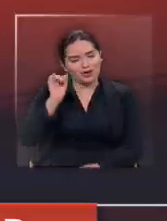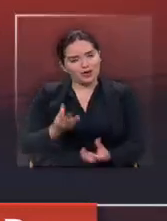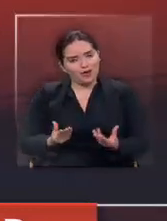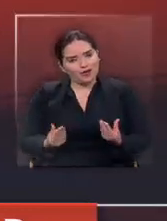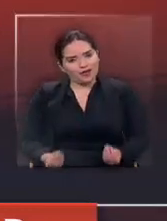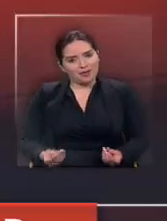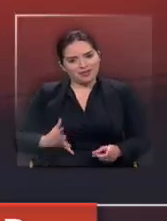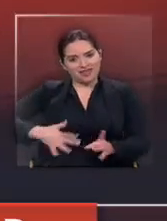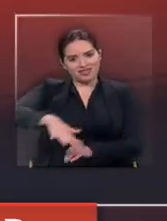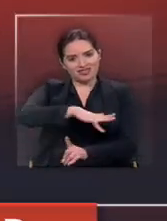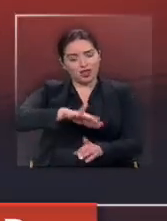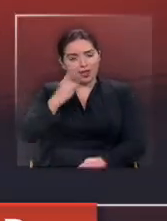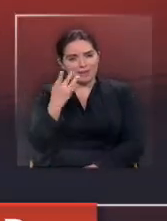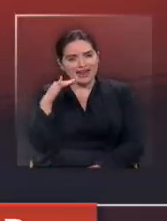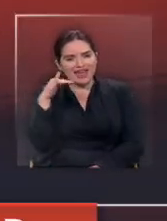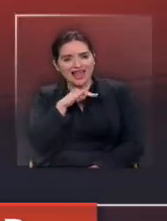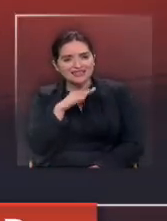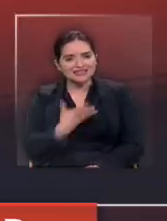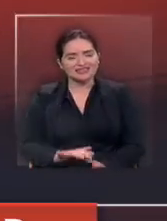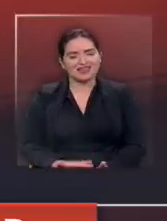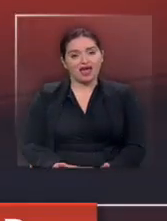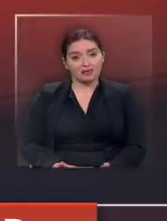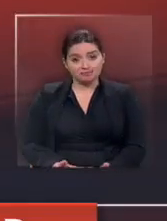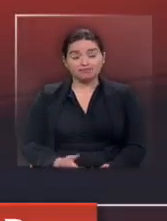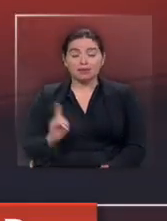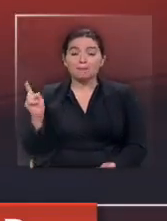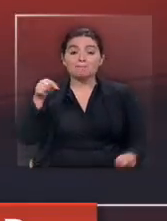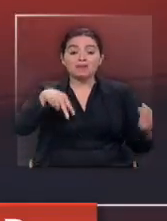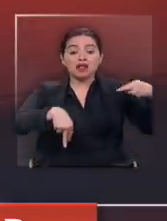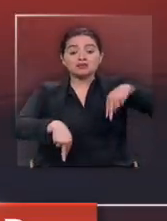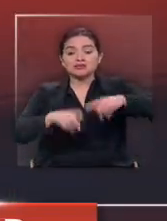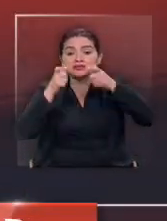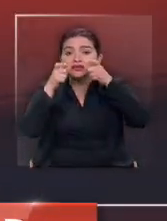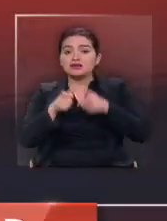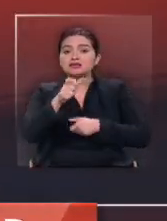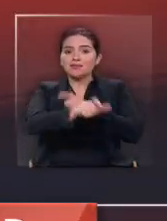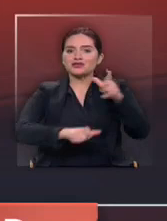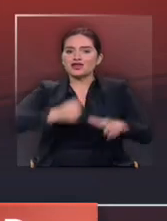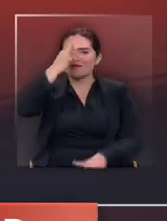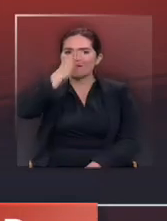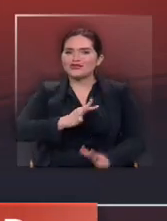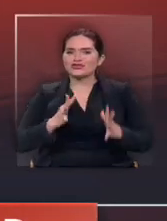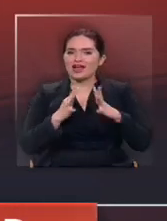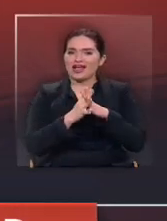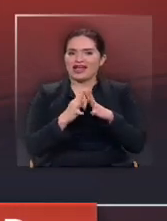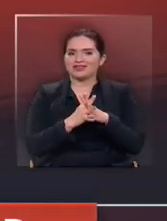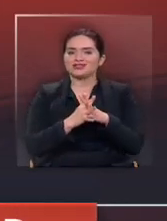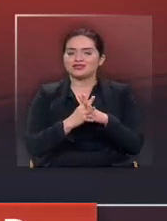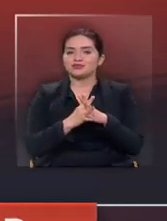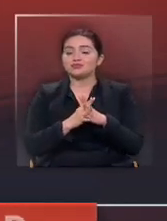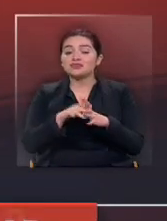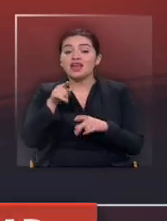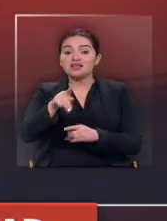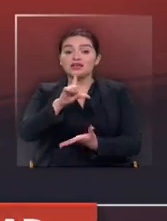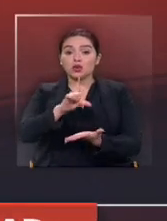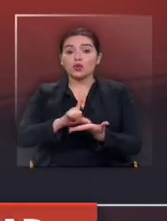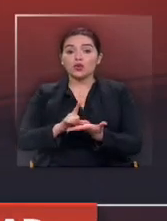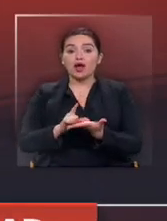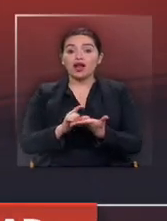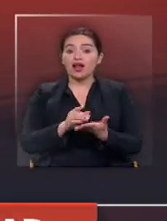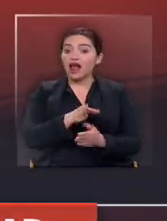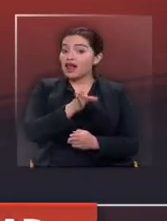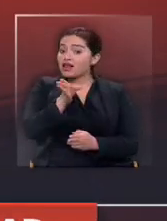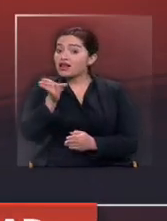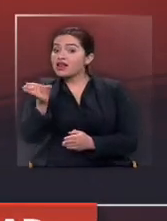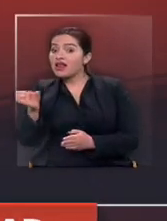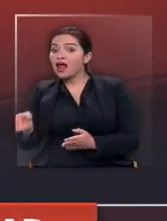estado de emergencia, como es inevitable, con la presencia de funcionarios del Ejército. Justamente en este lugar está al ladito